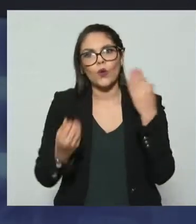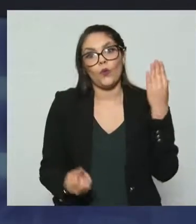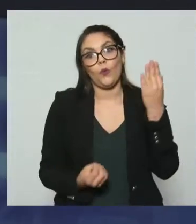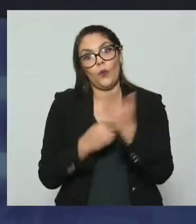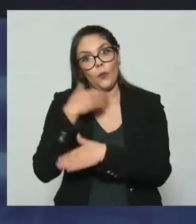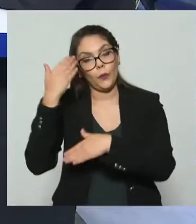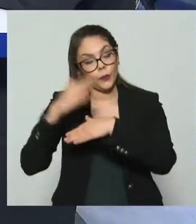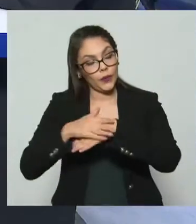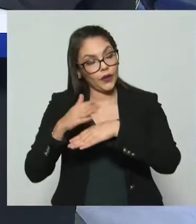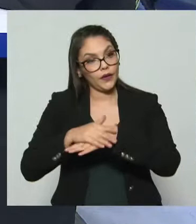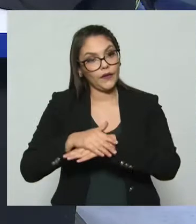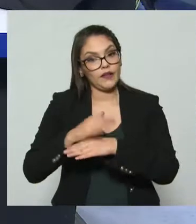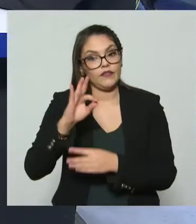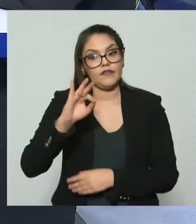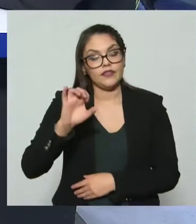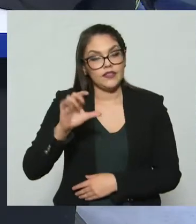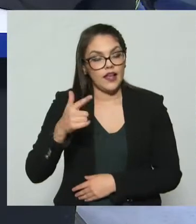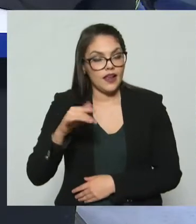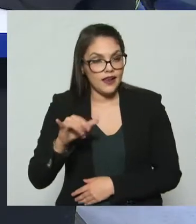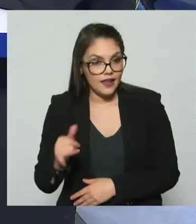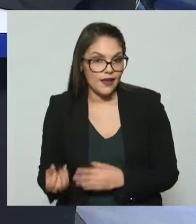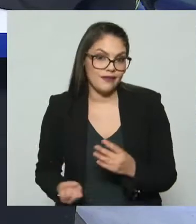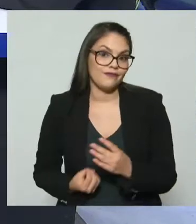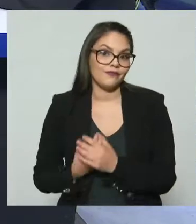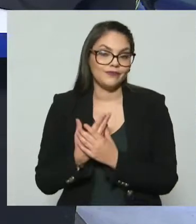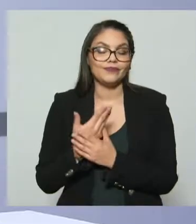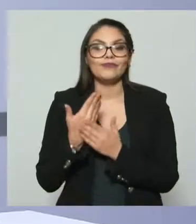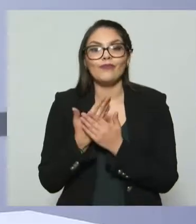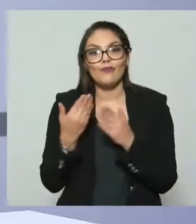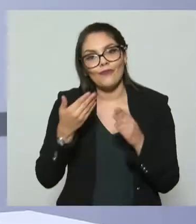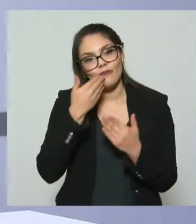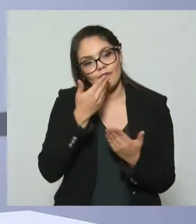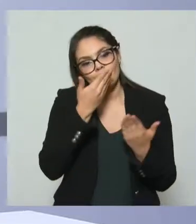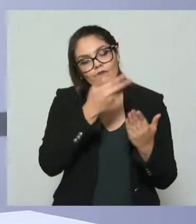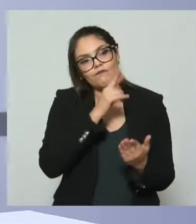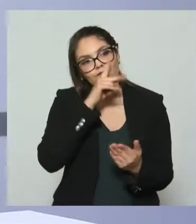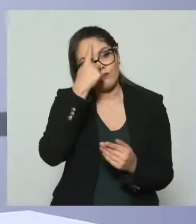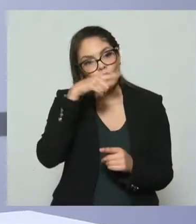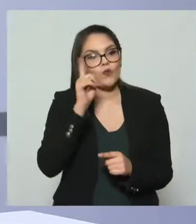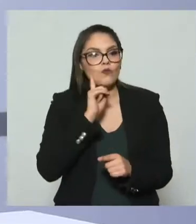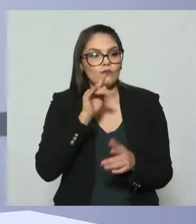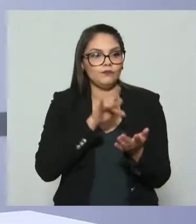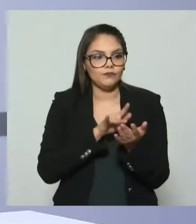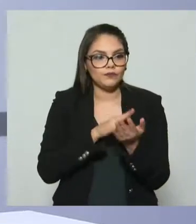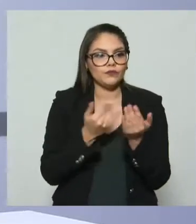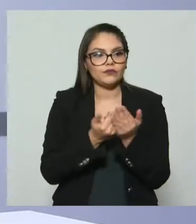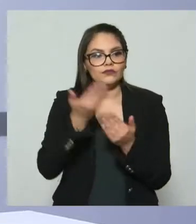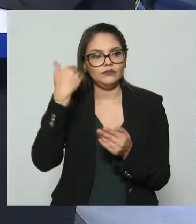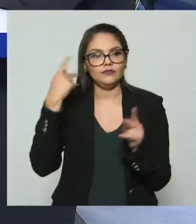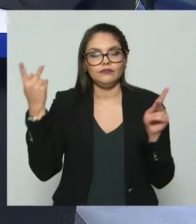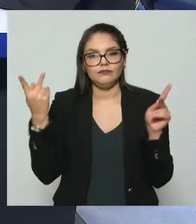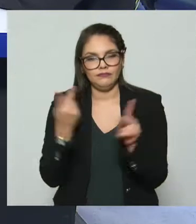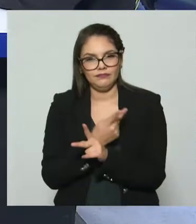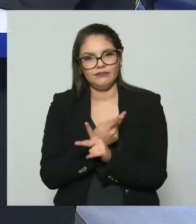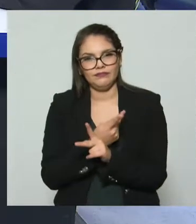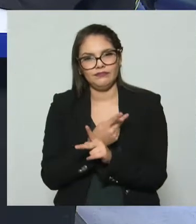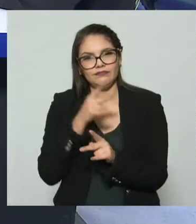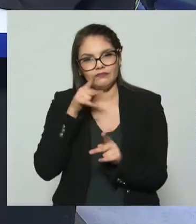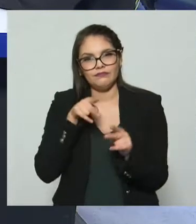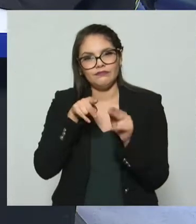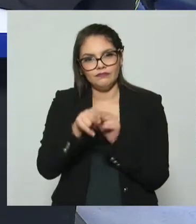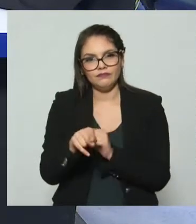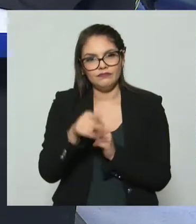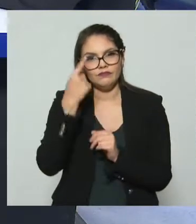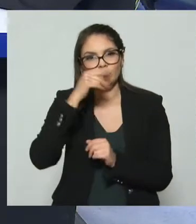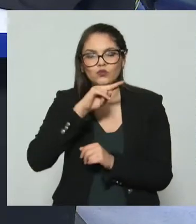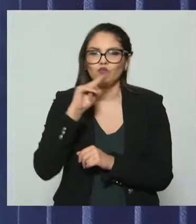fiscalía y por supuesto la discusión en beneficio de las mujeres luego de que se irrumpió en la escena pública esta urgencia